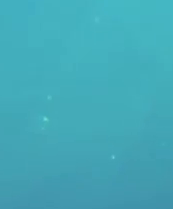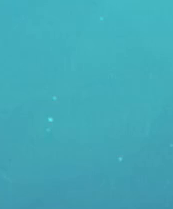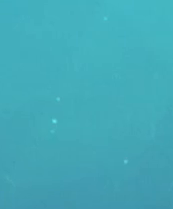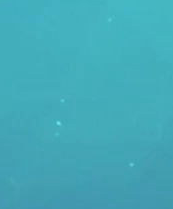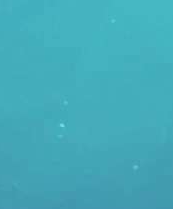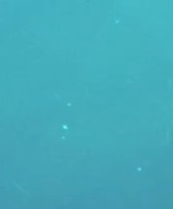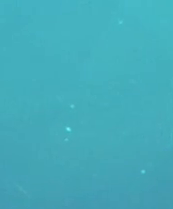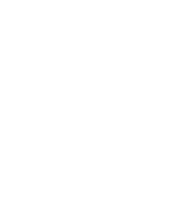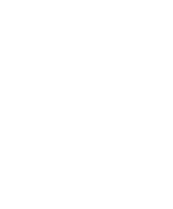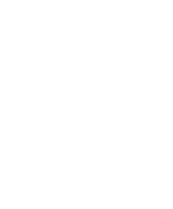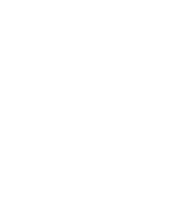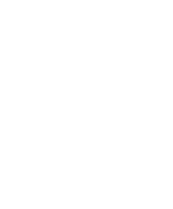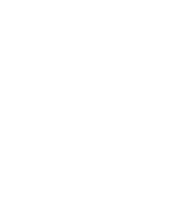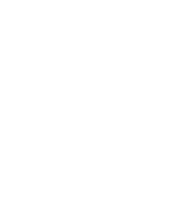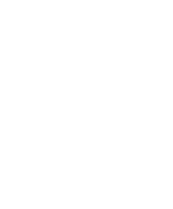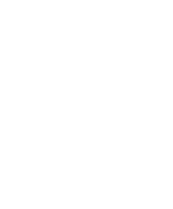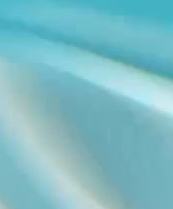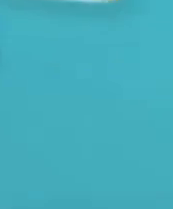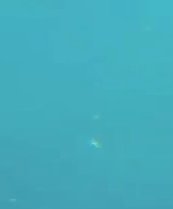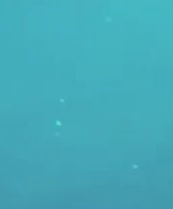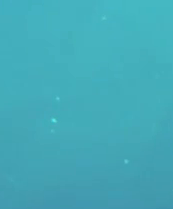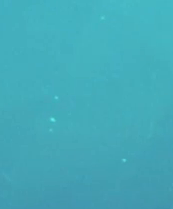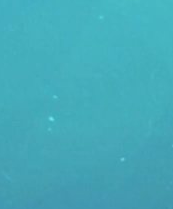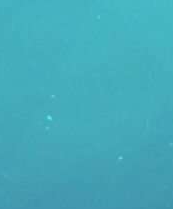Cubavisión va por todos. Disponible en HD.